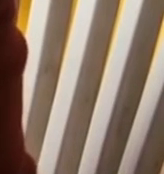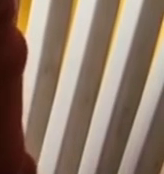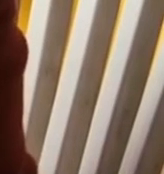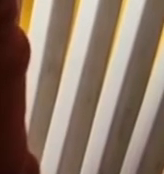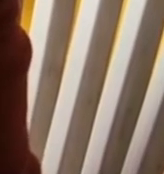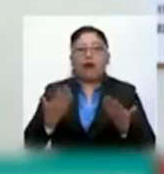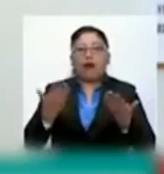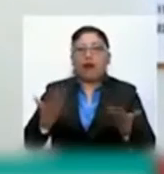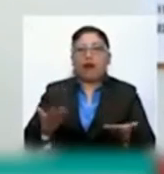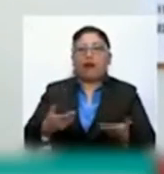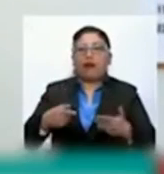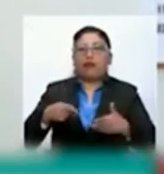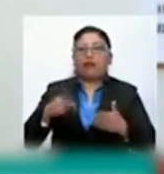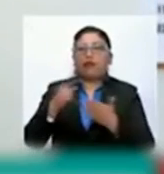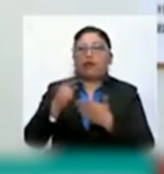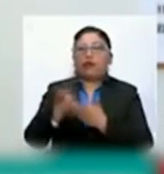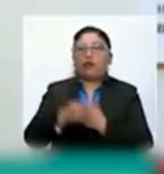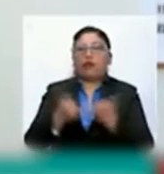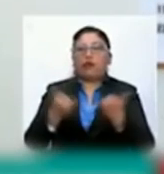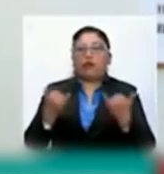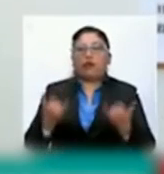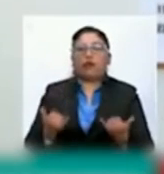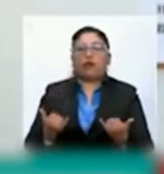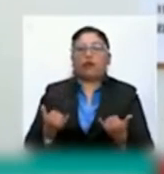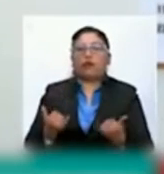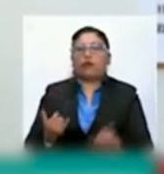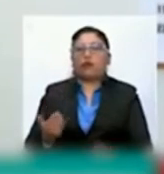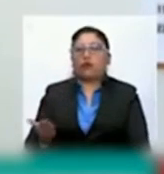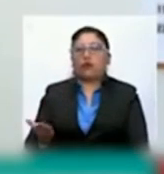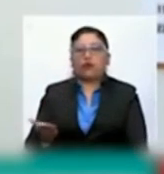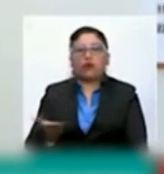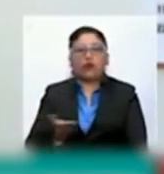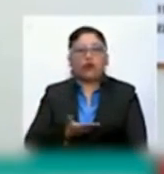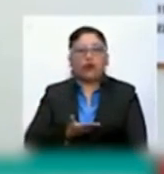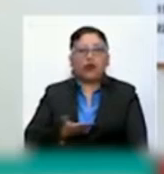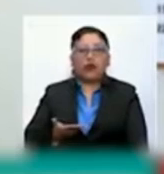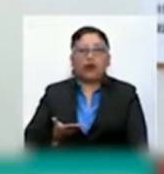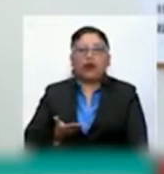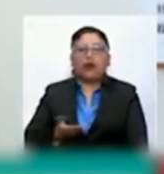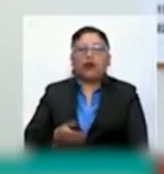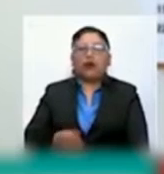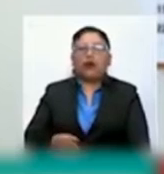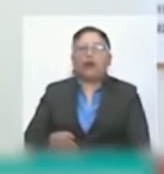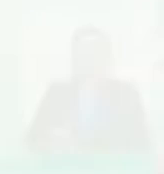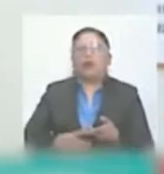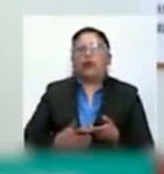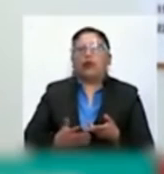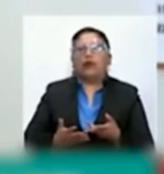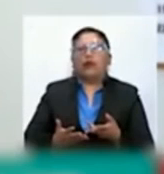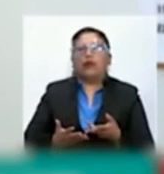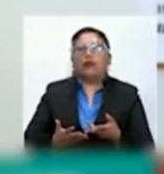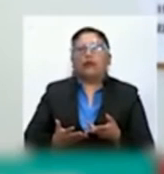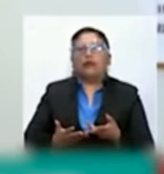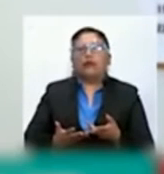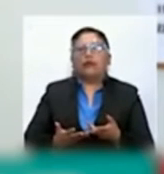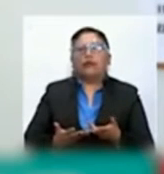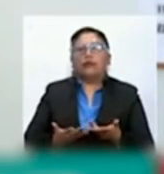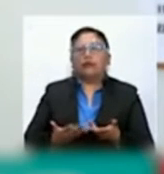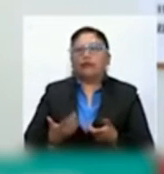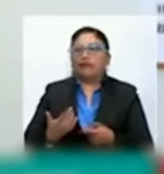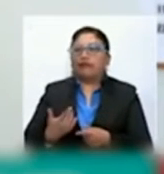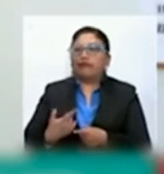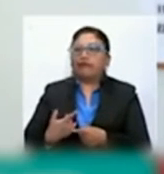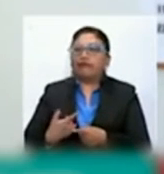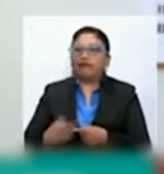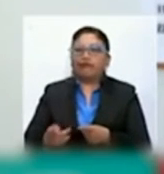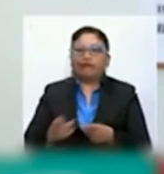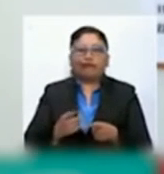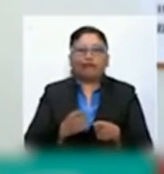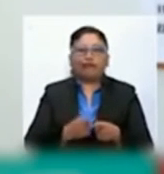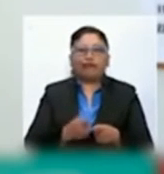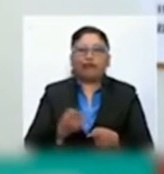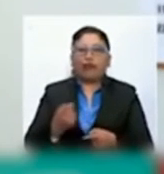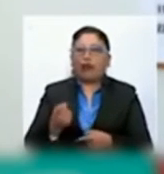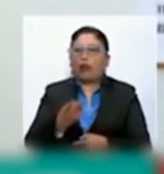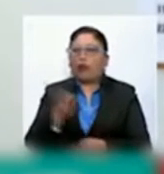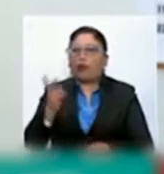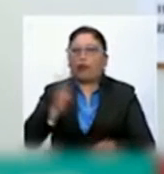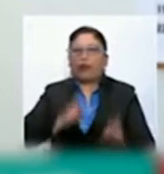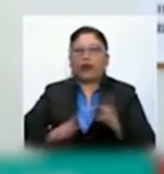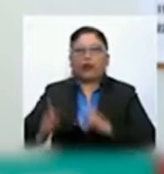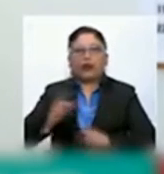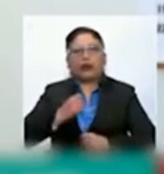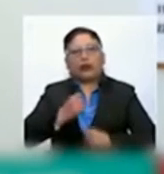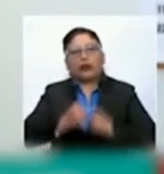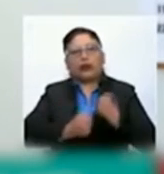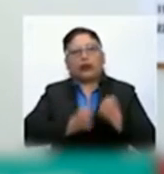violencia física. Se no debe de tolerar hechos de violencia. Se inste a las personas que sufren